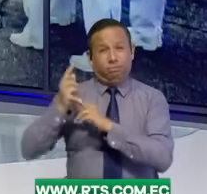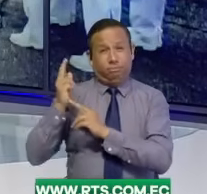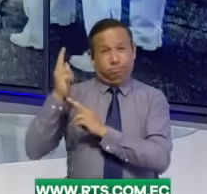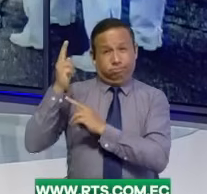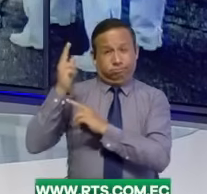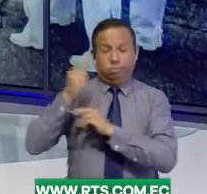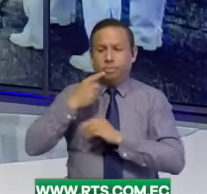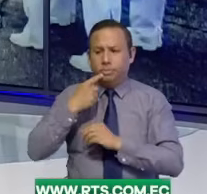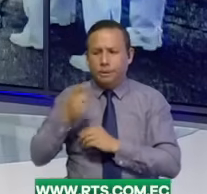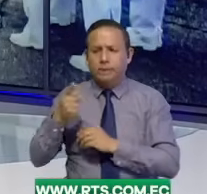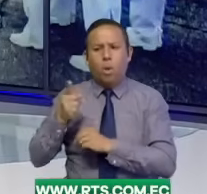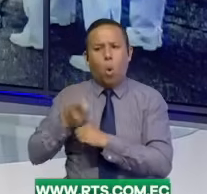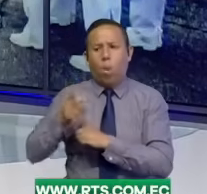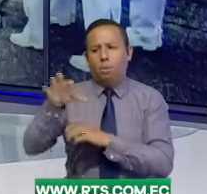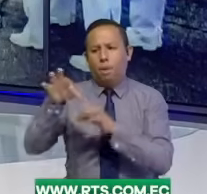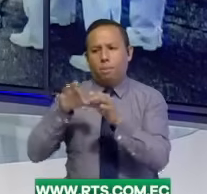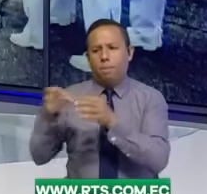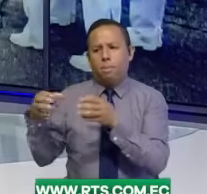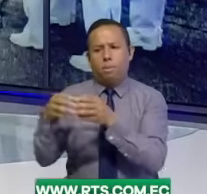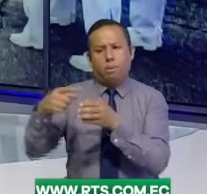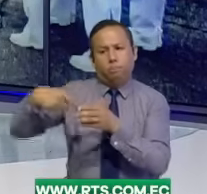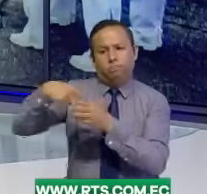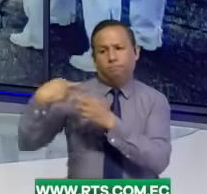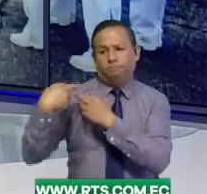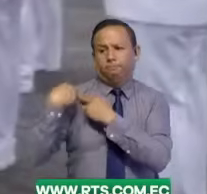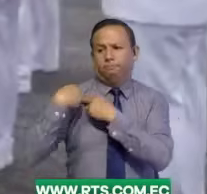de una comisión investigadora.